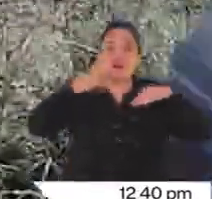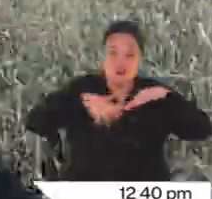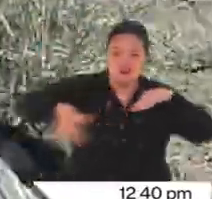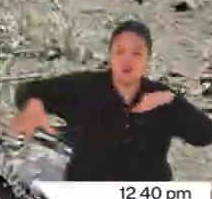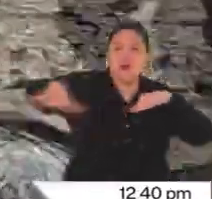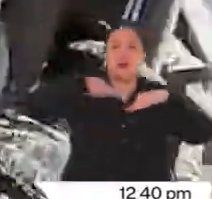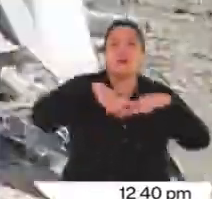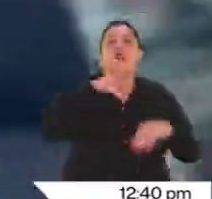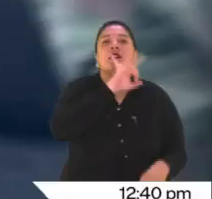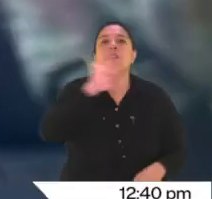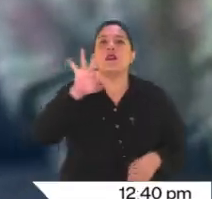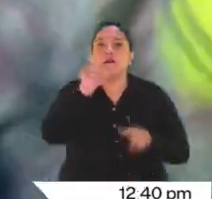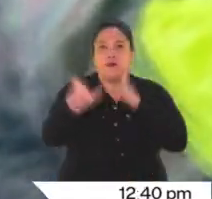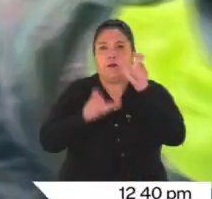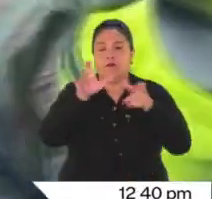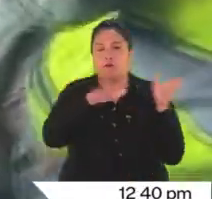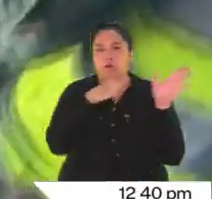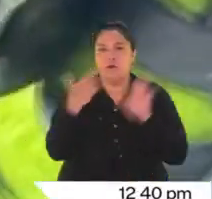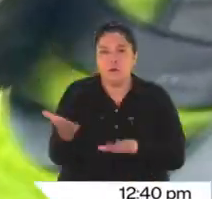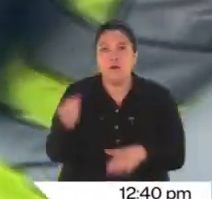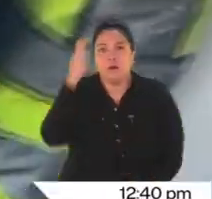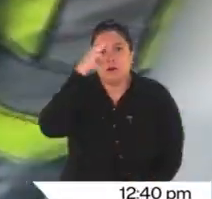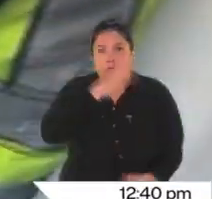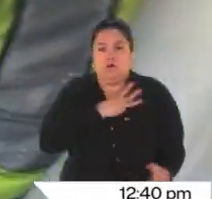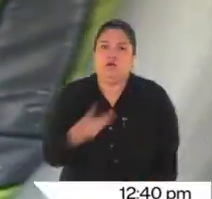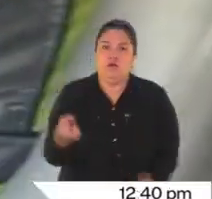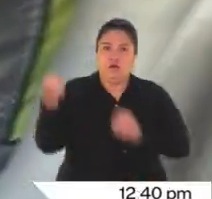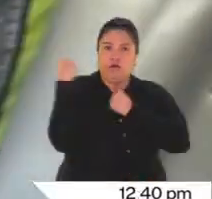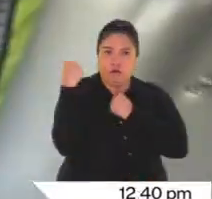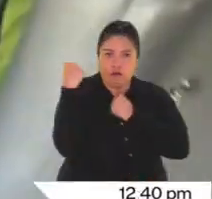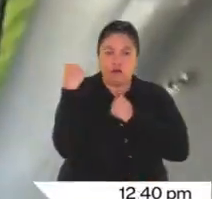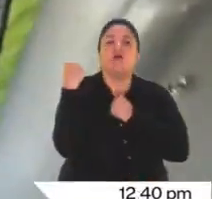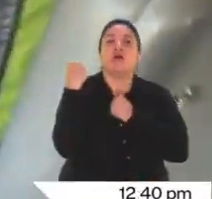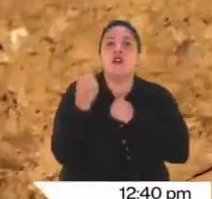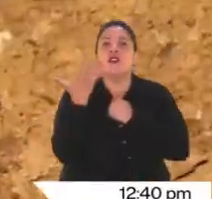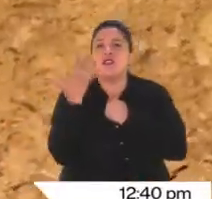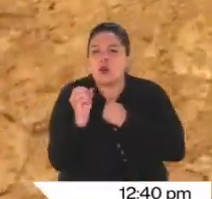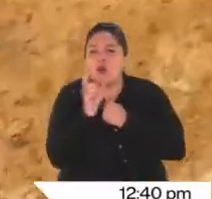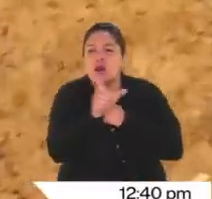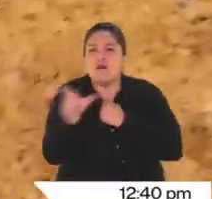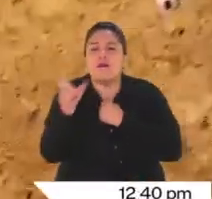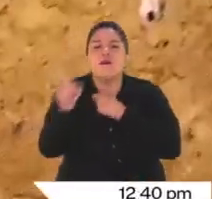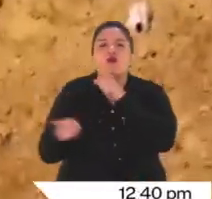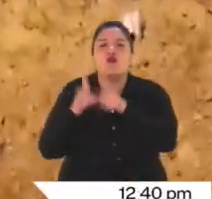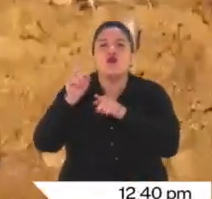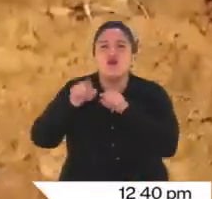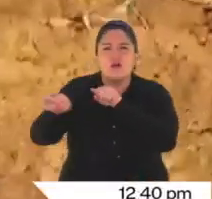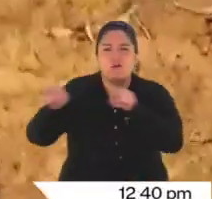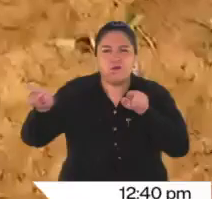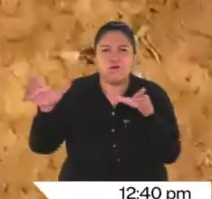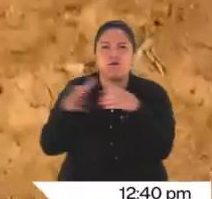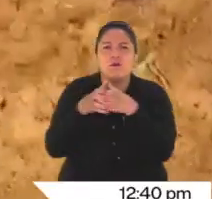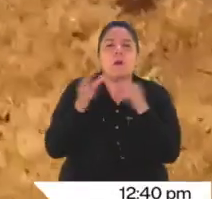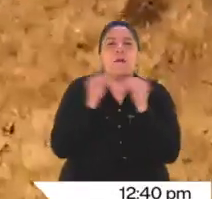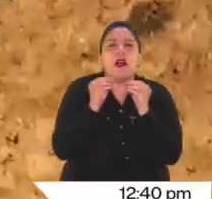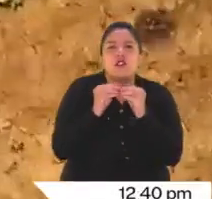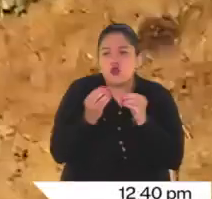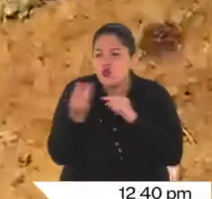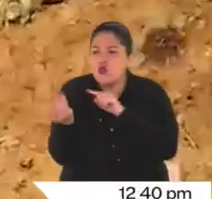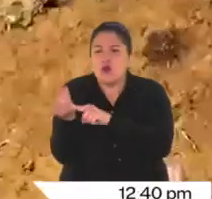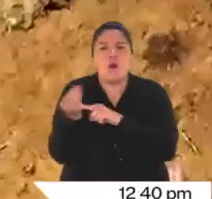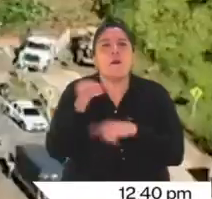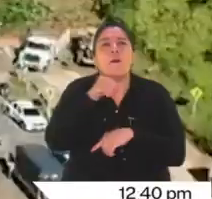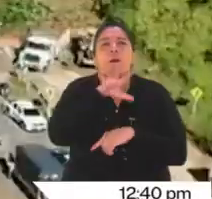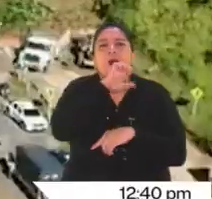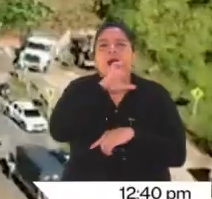de 33 muertos, las fuerzas militares se desplegaron junto a los 50 uniformados del ejército y las unidades caninas de búsqueda y rescate de la